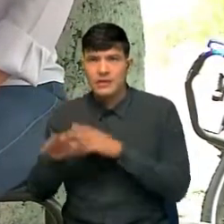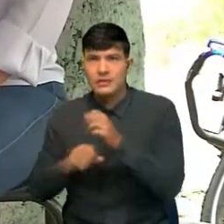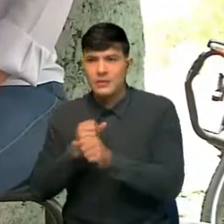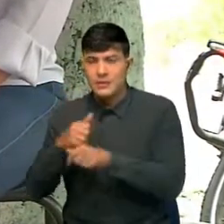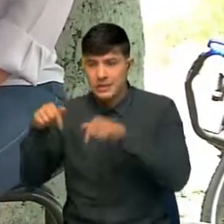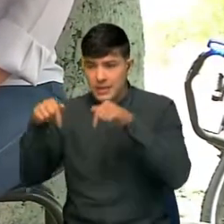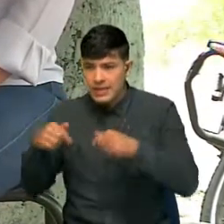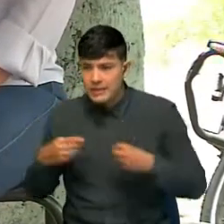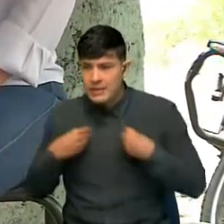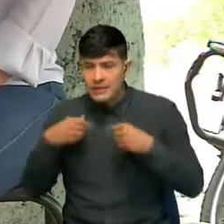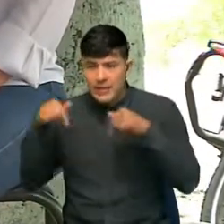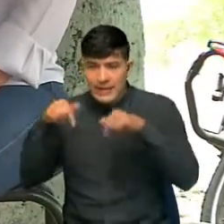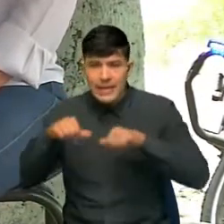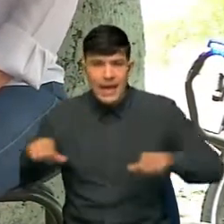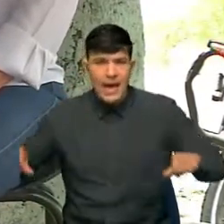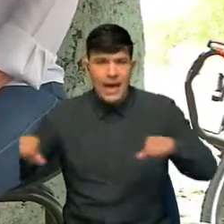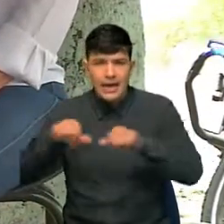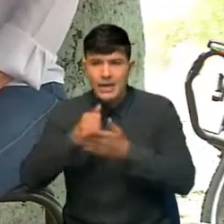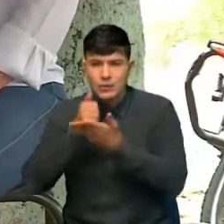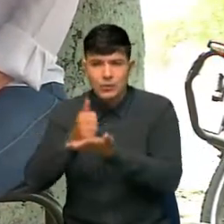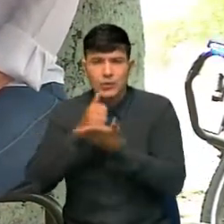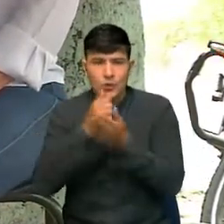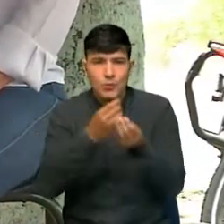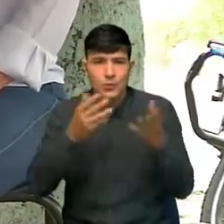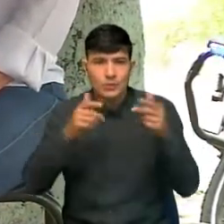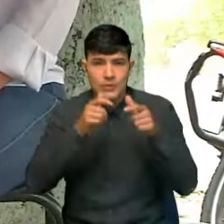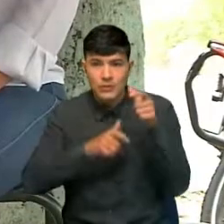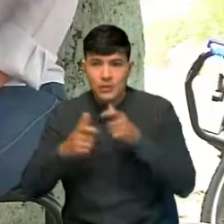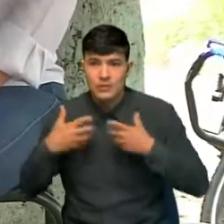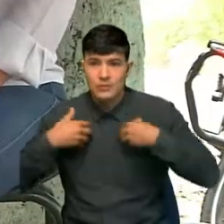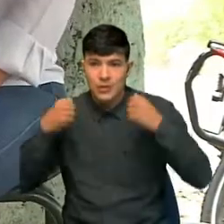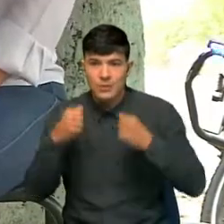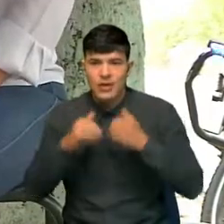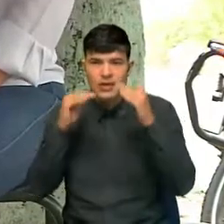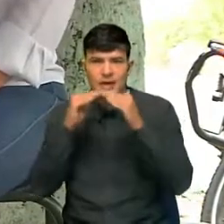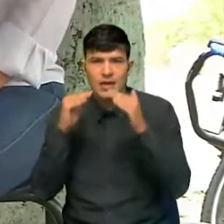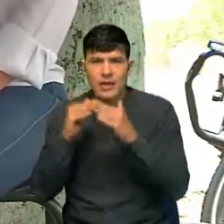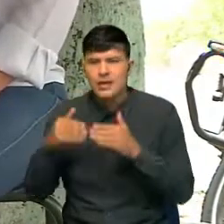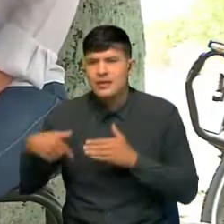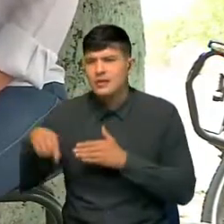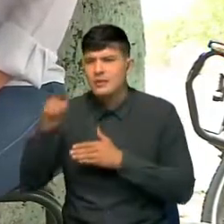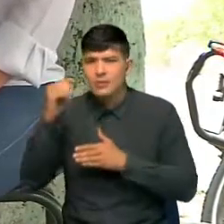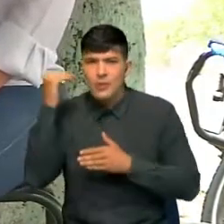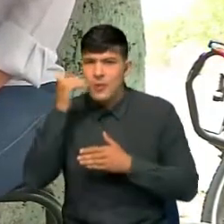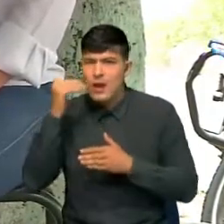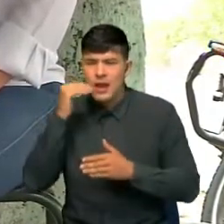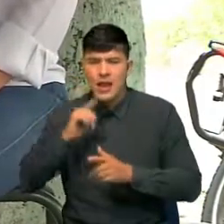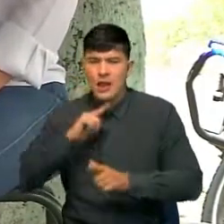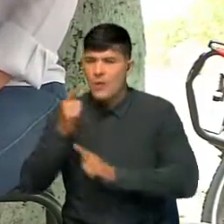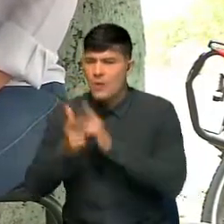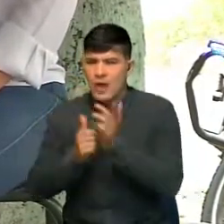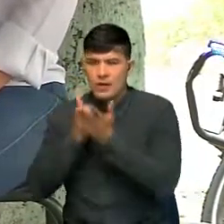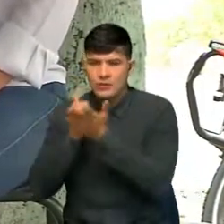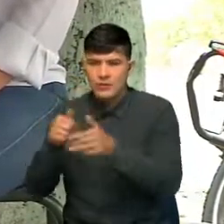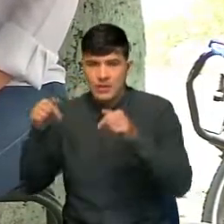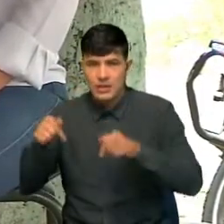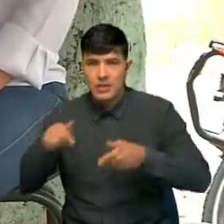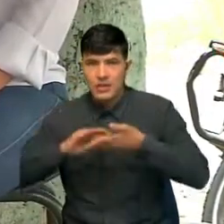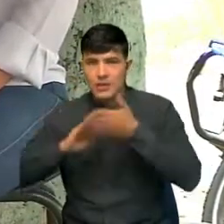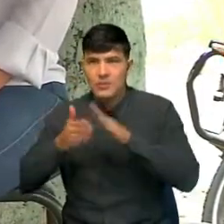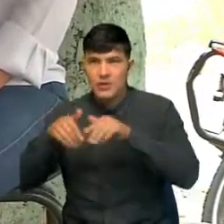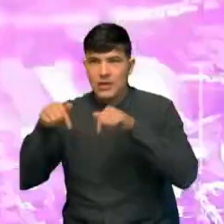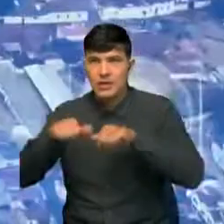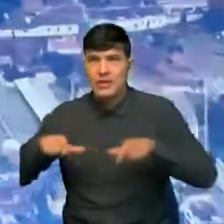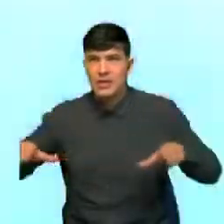sector, ha ayudado a muchas personas también a tener su vivienda propia y ha sido como esa lucecita en el camino de muchos de los habitantes de este lugar.